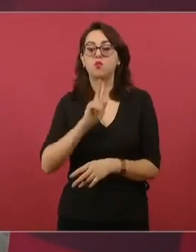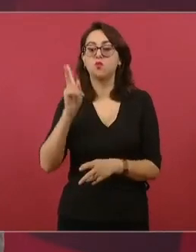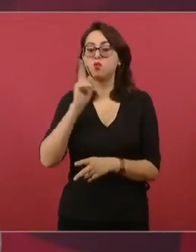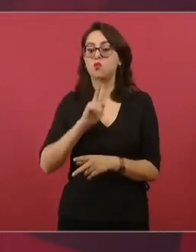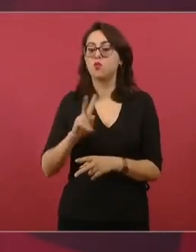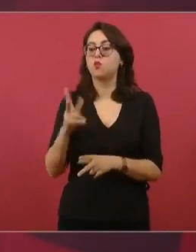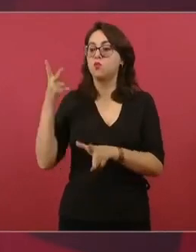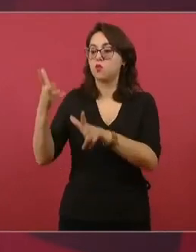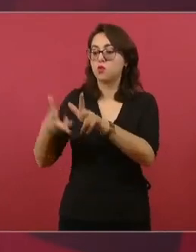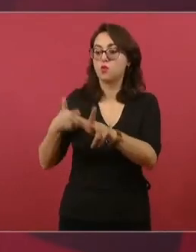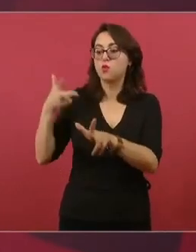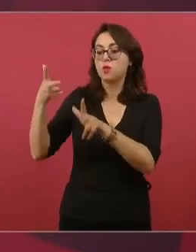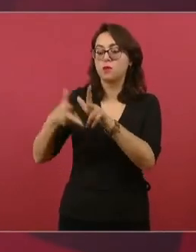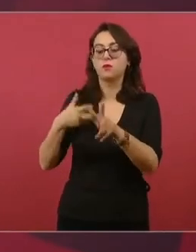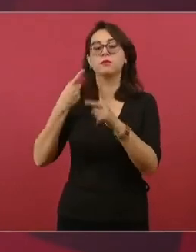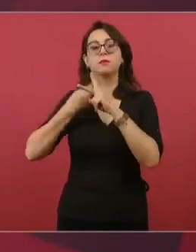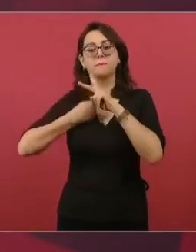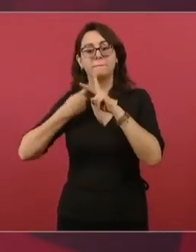en un tramo